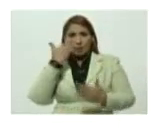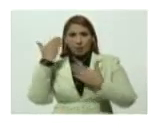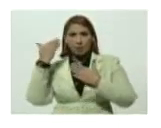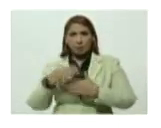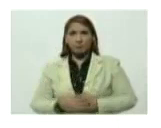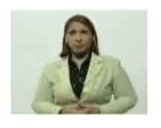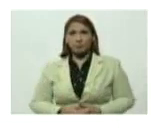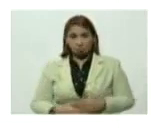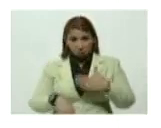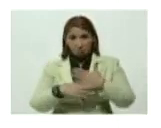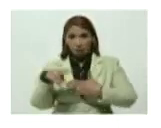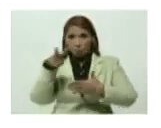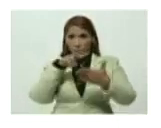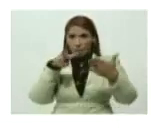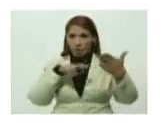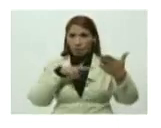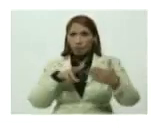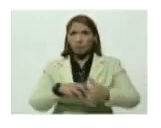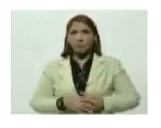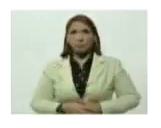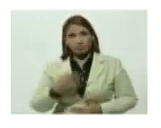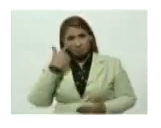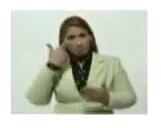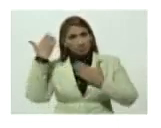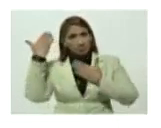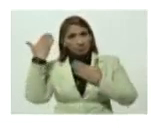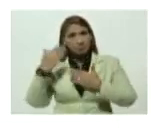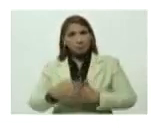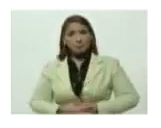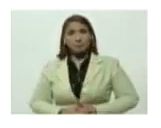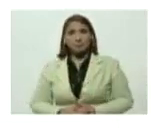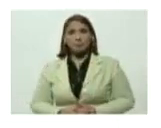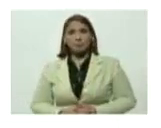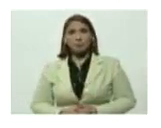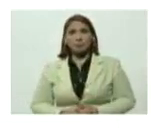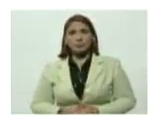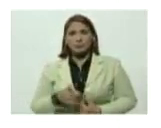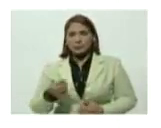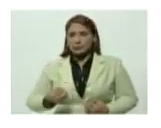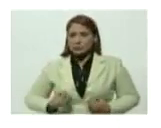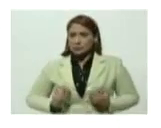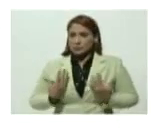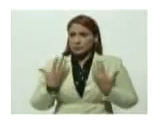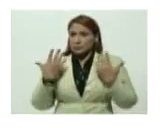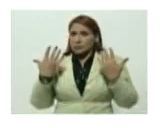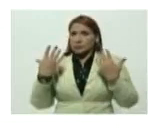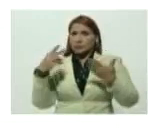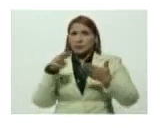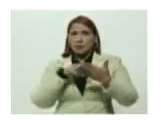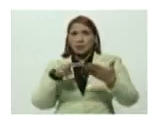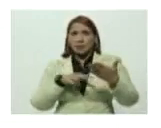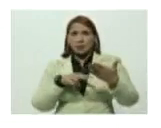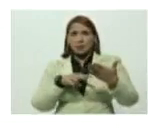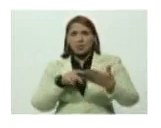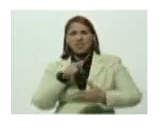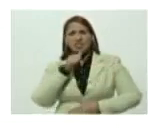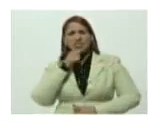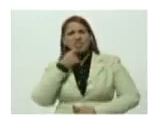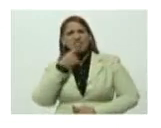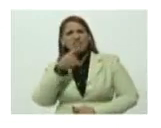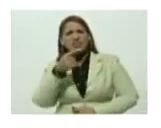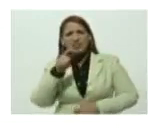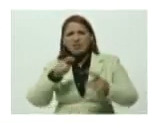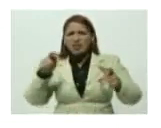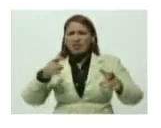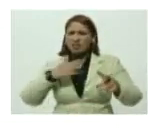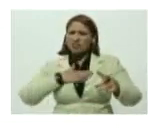vamos a leerlo. Miren, es un mensaje que me llegó profundo. ¿Quién dice la gente que